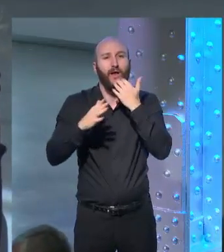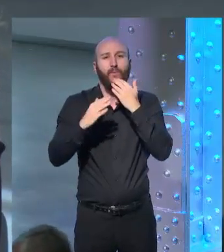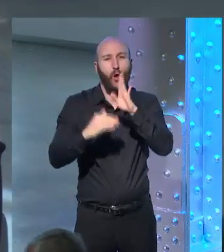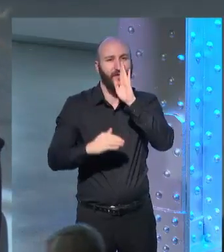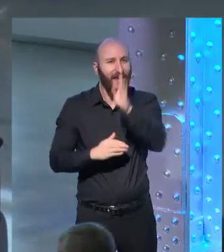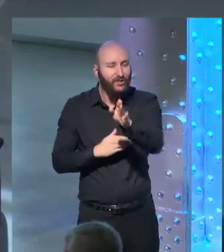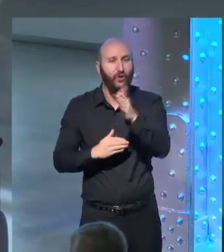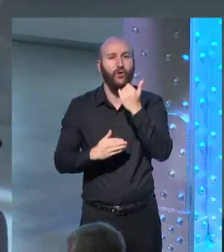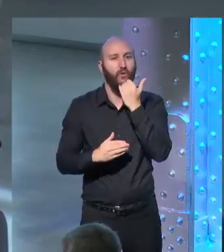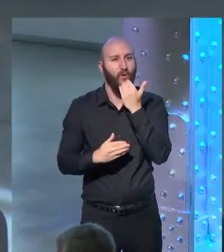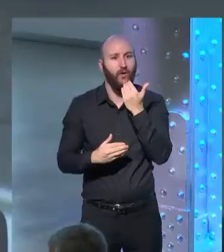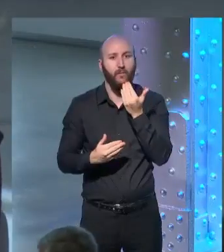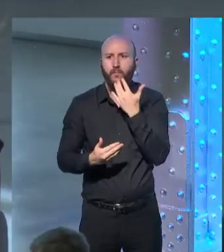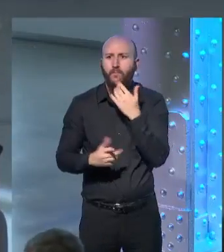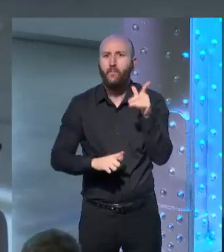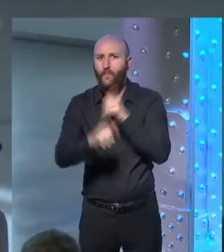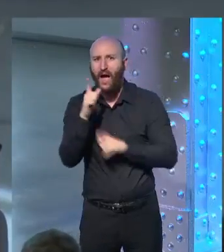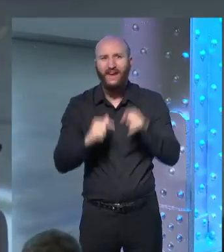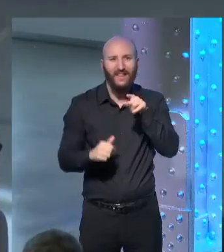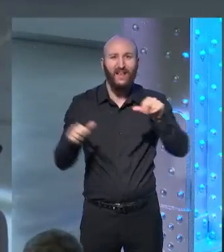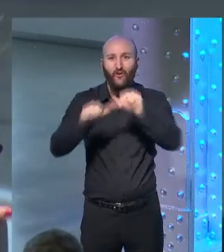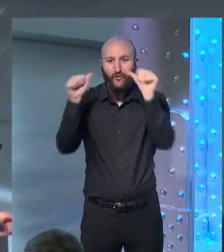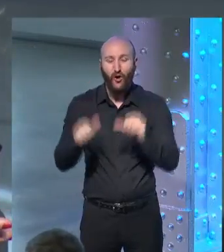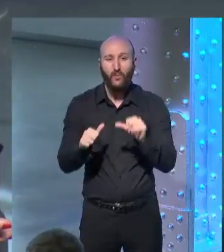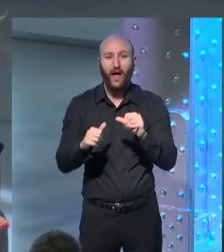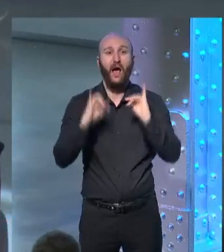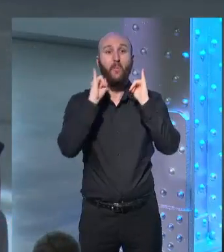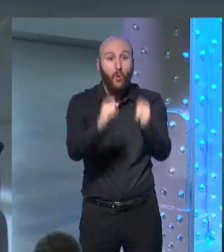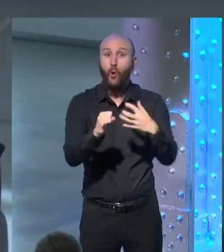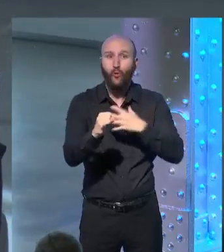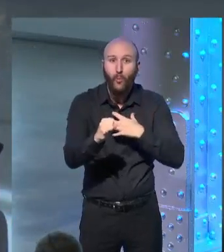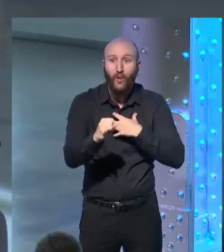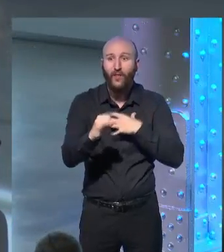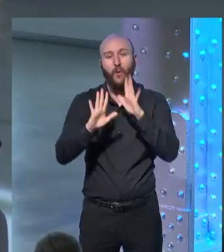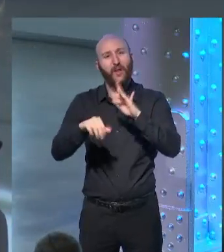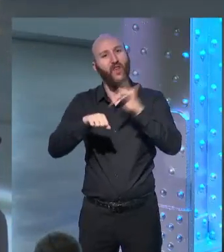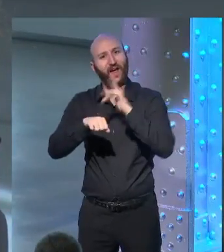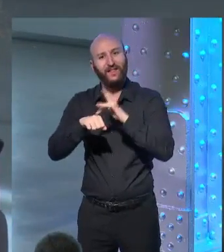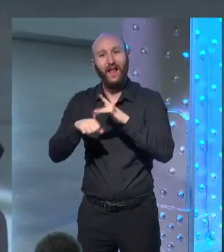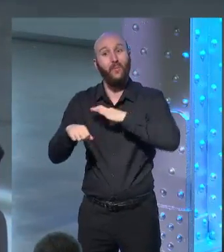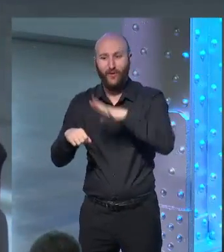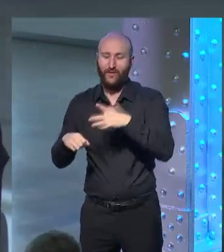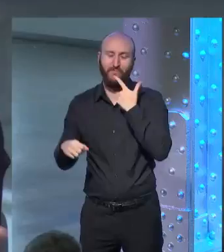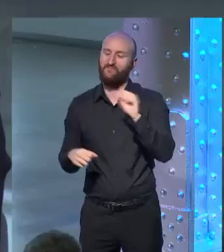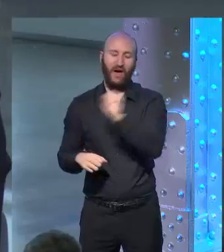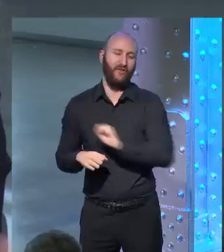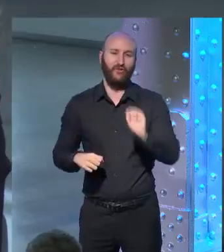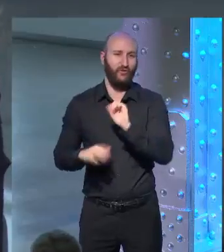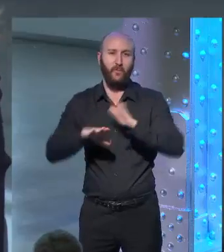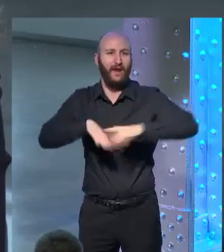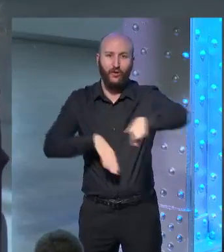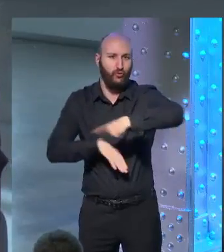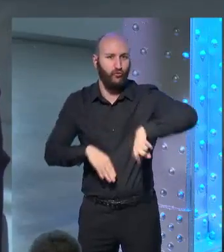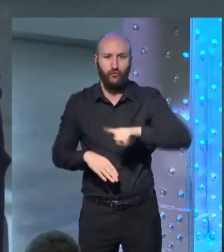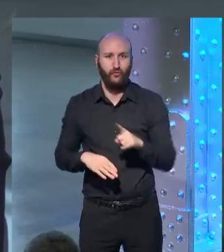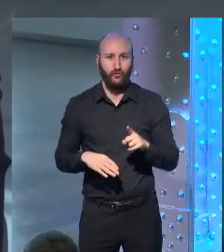emitir vídeos, dices, viajar a sitios en los que no vamos a poder estar in situ, eso es, es maravilloso para la educación y para nosotros mismos, ¿no?